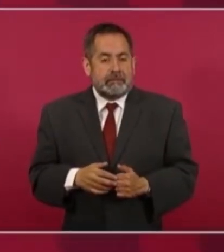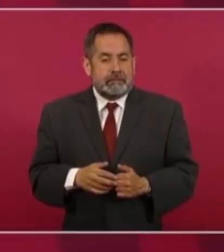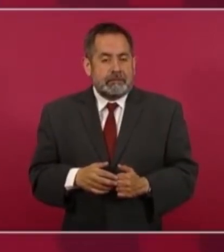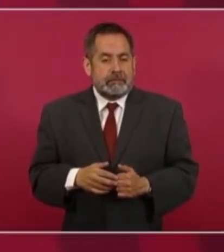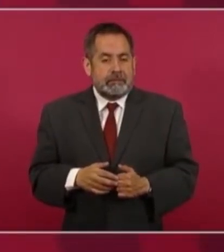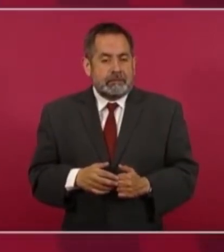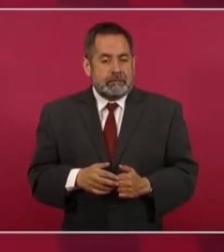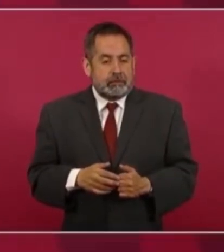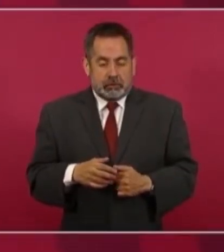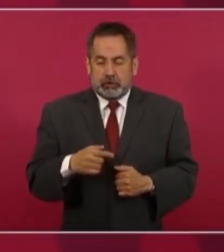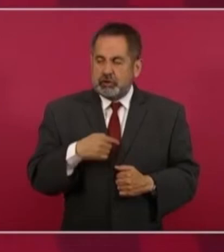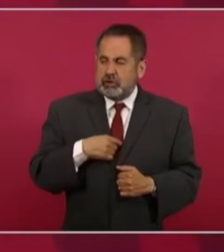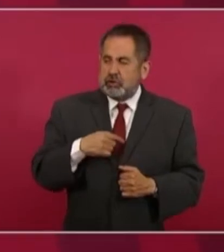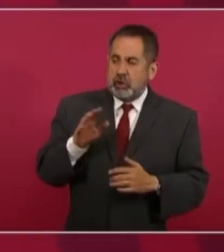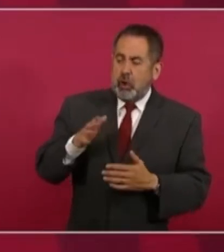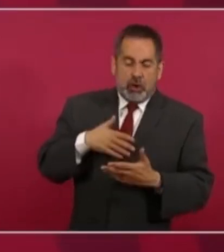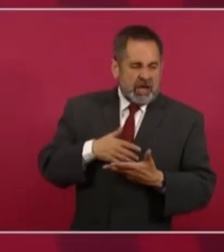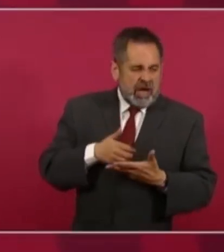ayudé